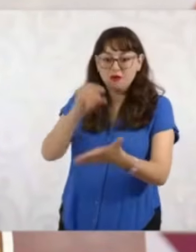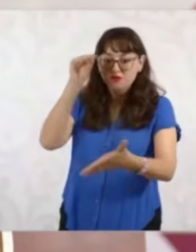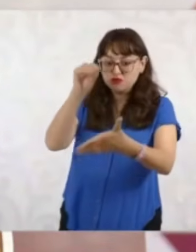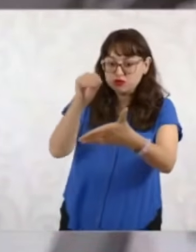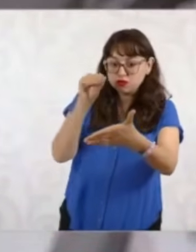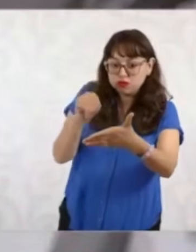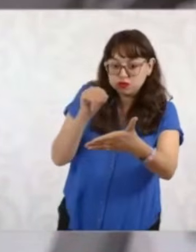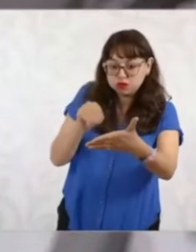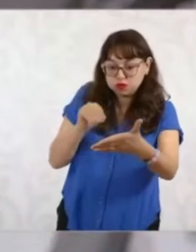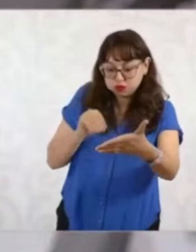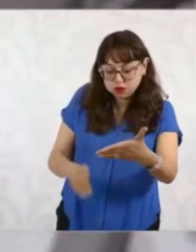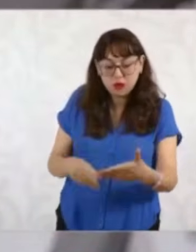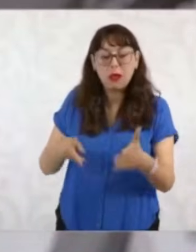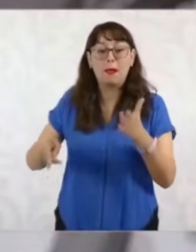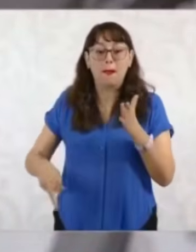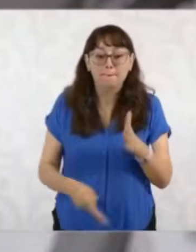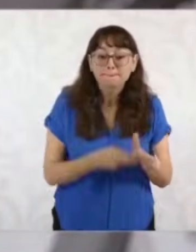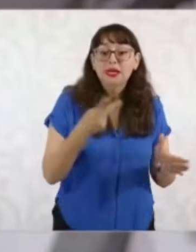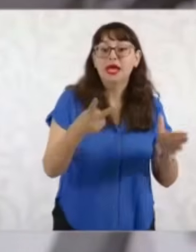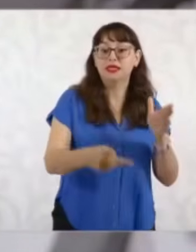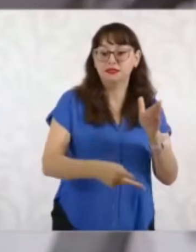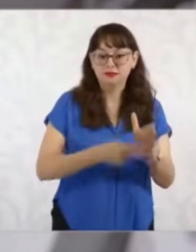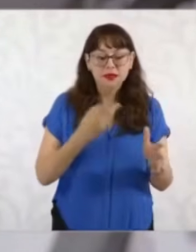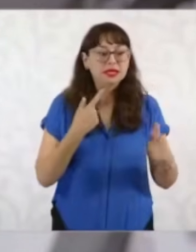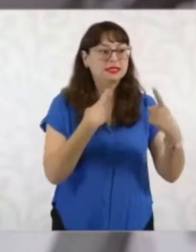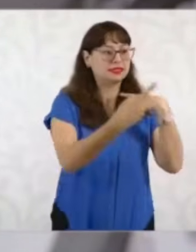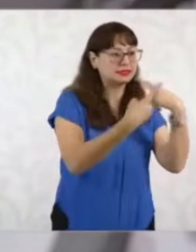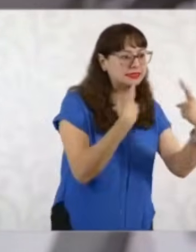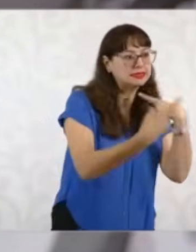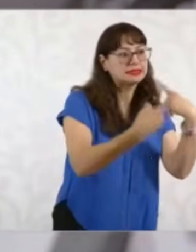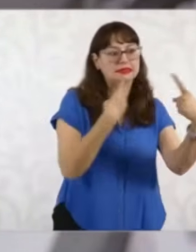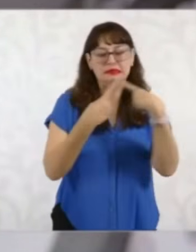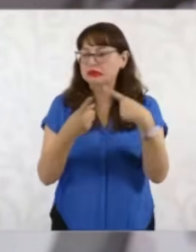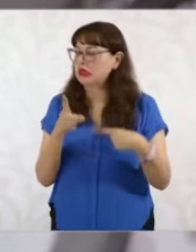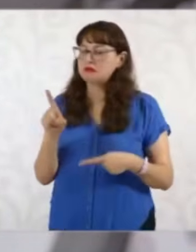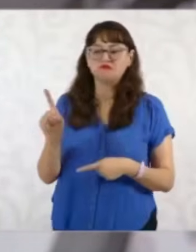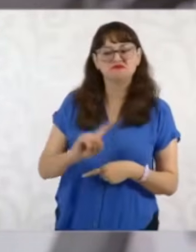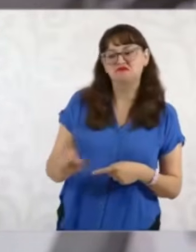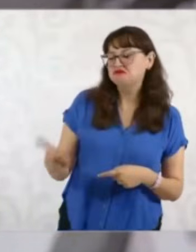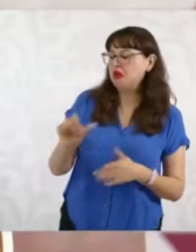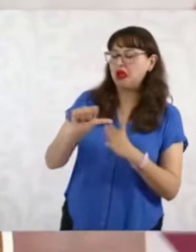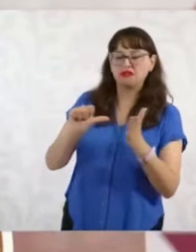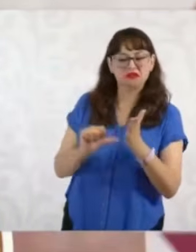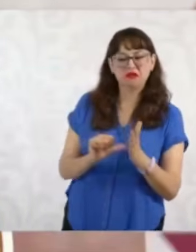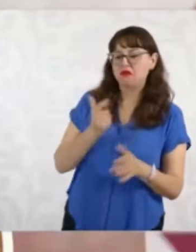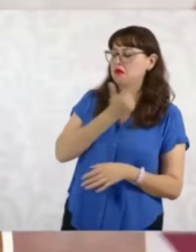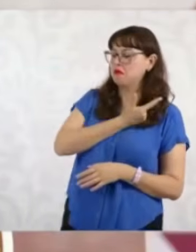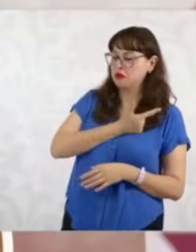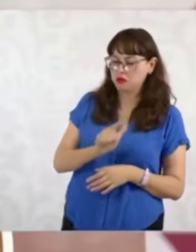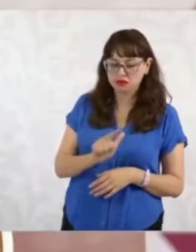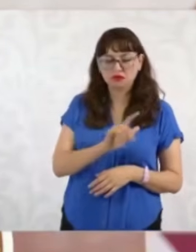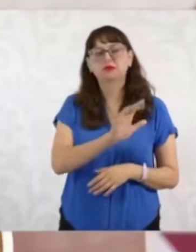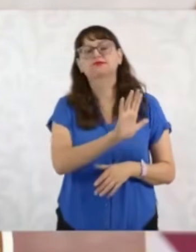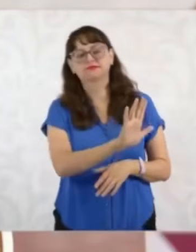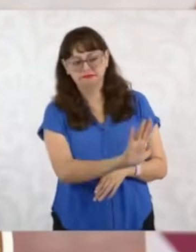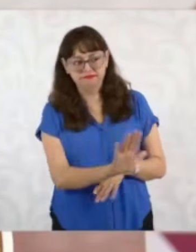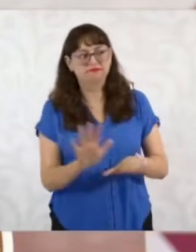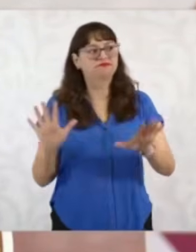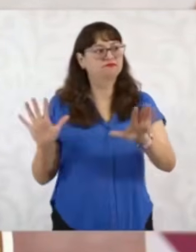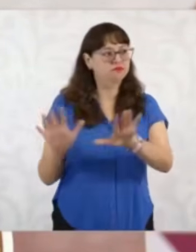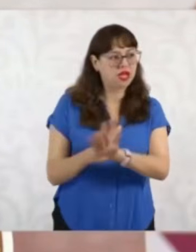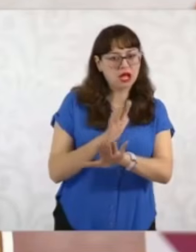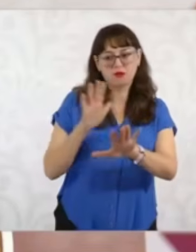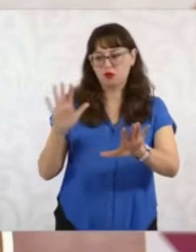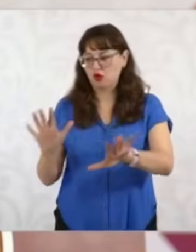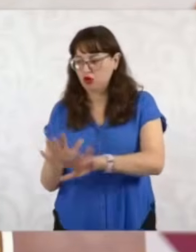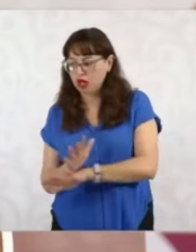Incluso se hicieron mesas de trabajo para modificar artículos para que pudiera salir